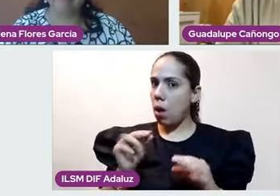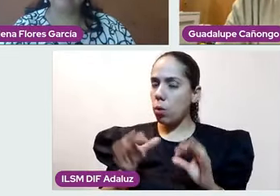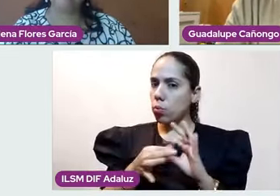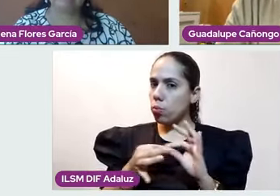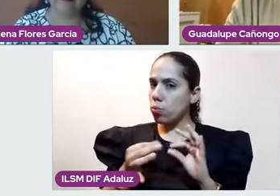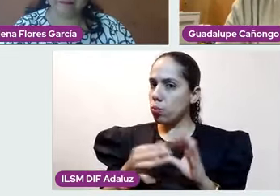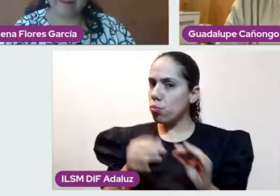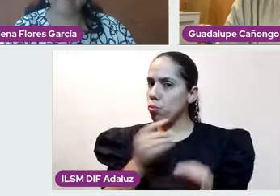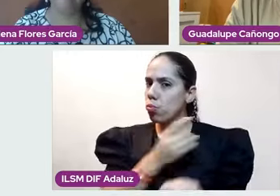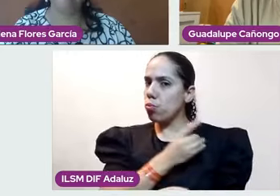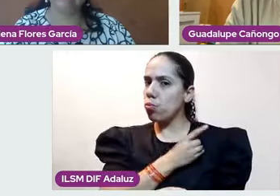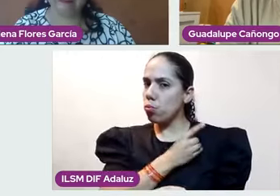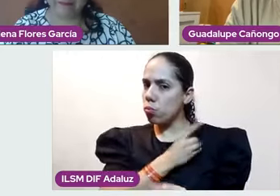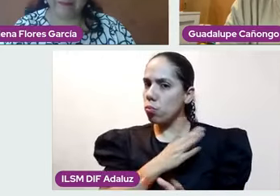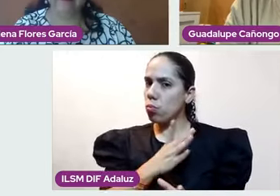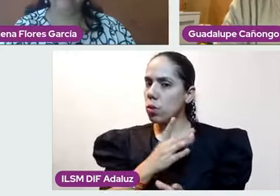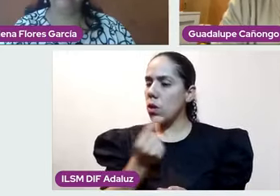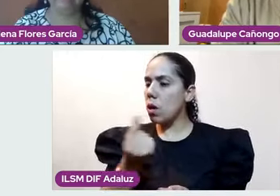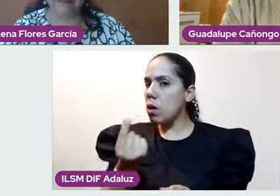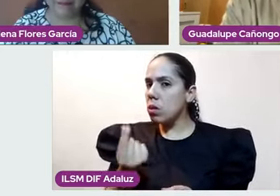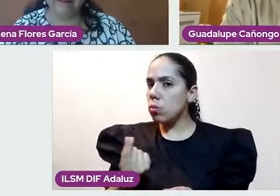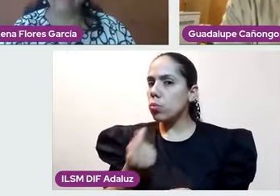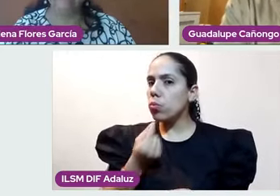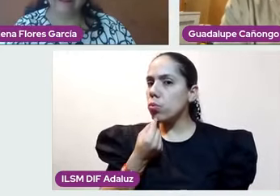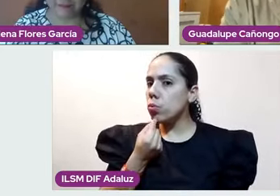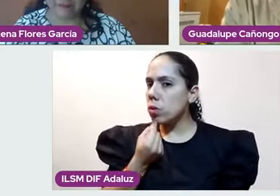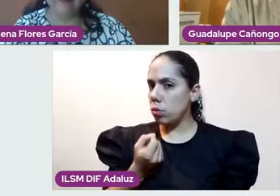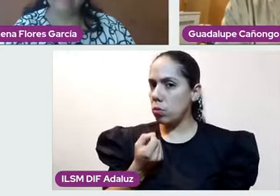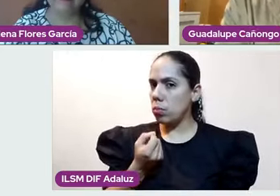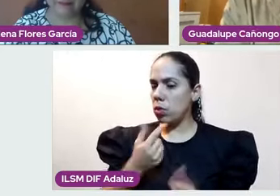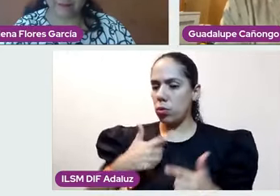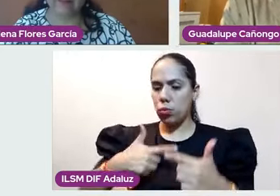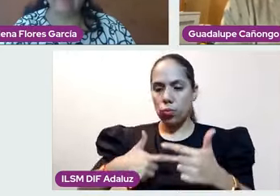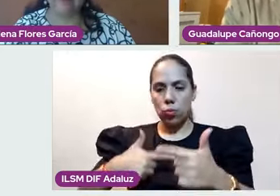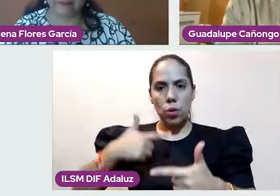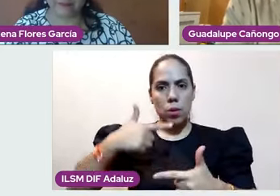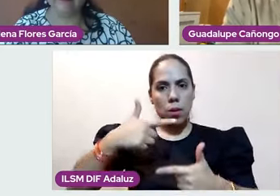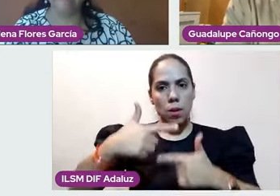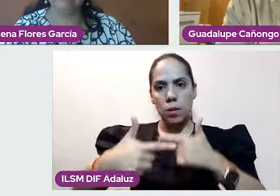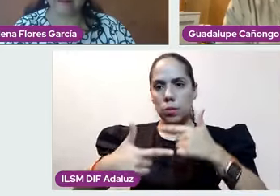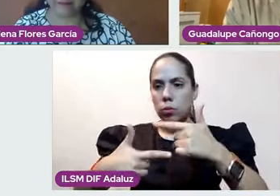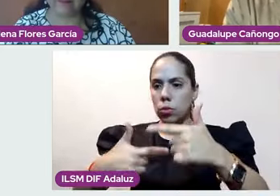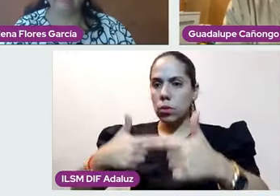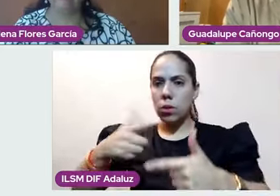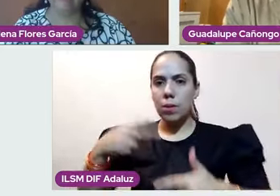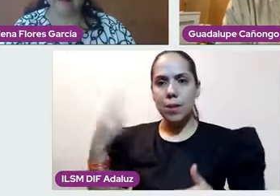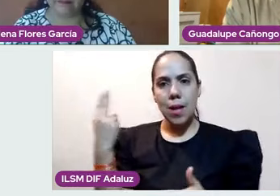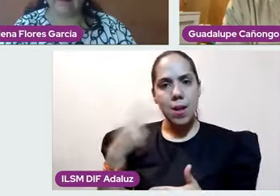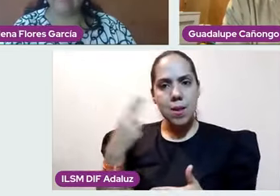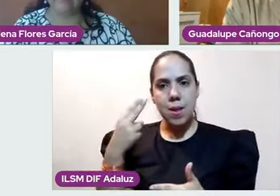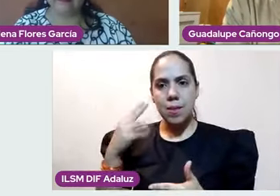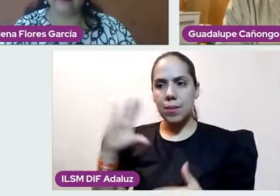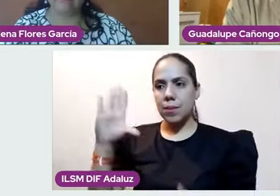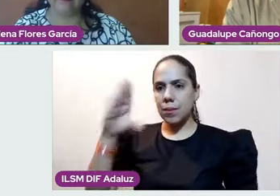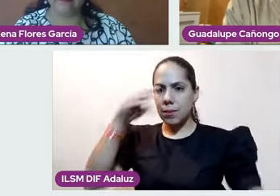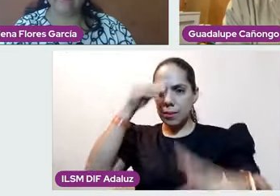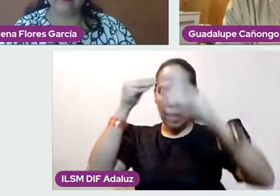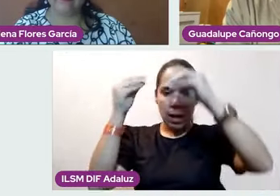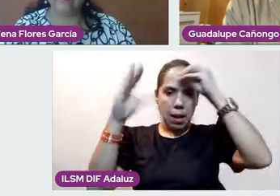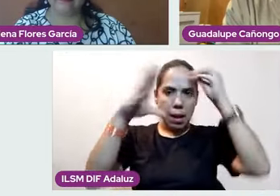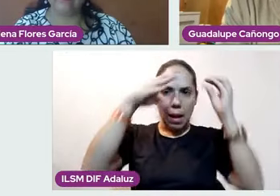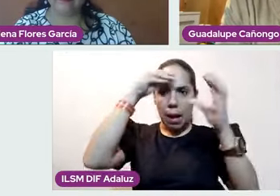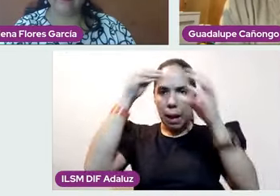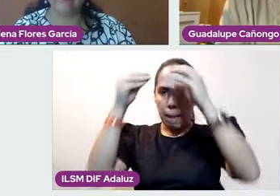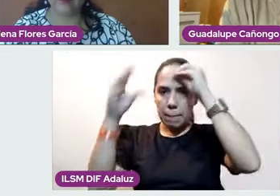trabajarlo desde generaciones, desde los jóvenes, desde los niños, desde las niñas. ¿Por qué? Porque esto es una